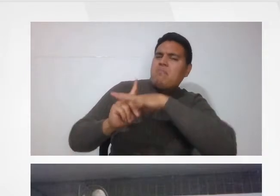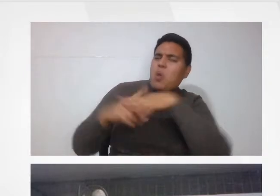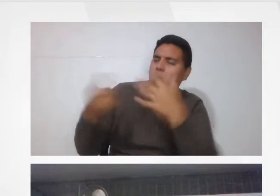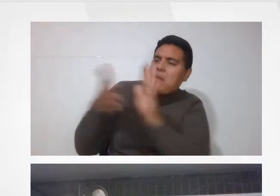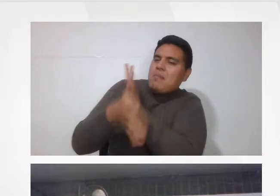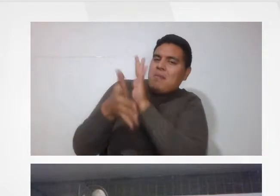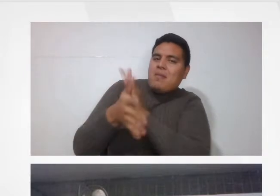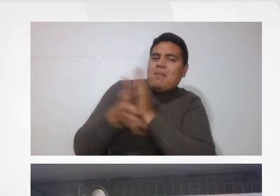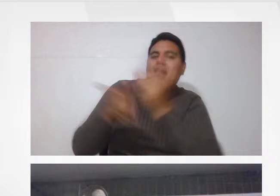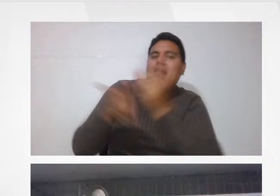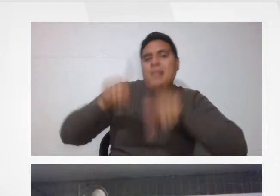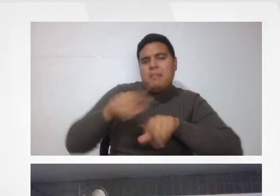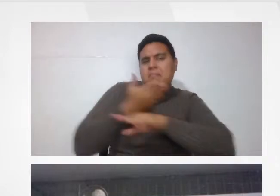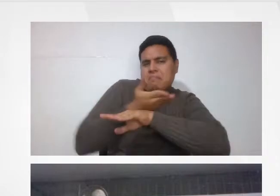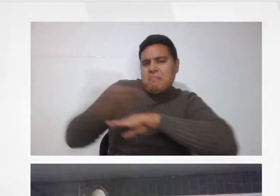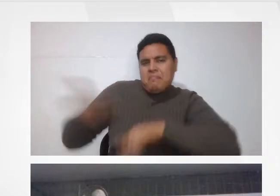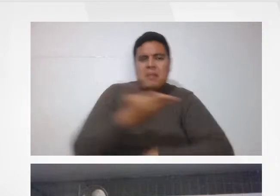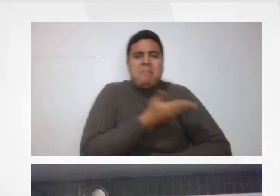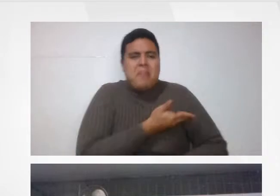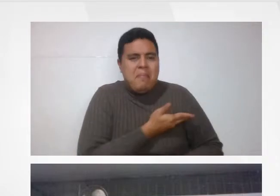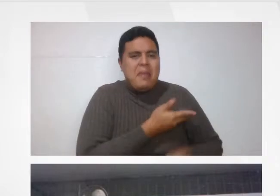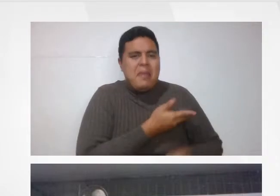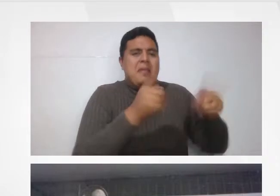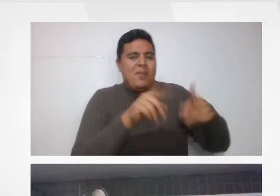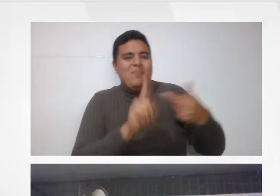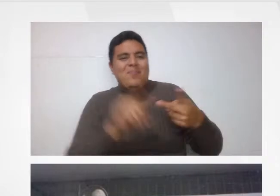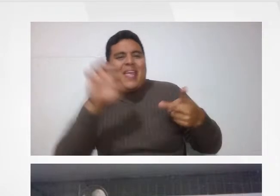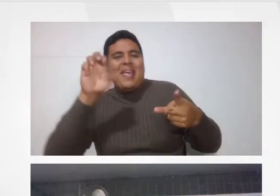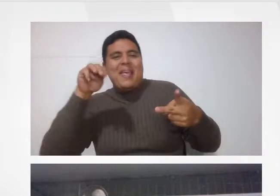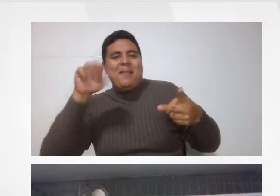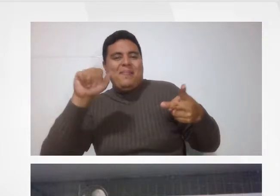mamá. Adelante, maestra Eliana.